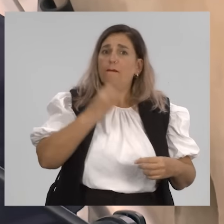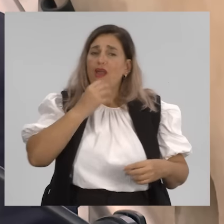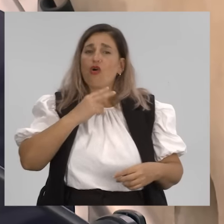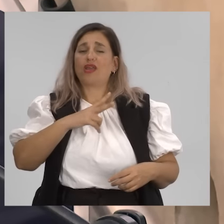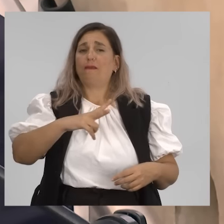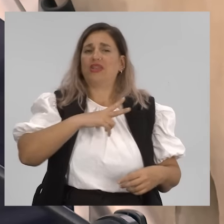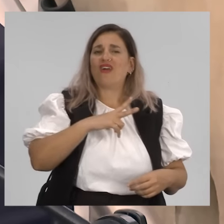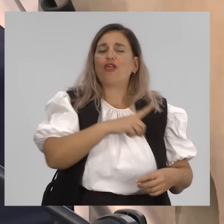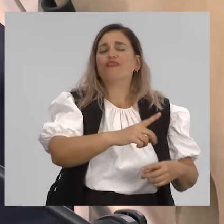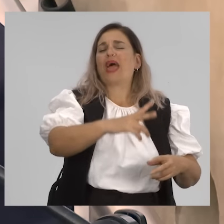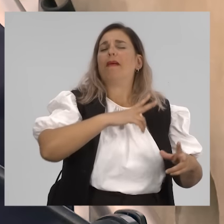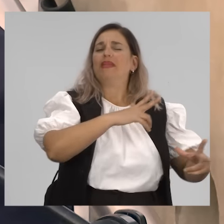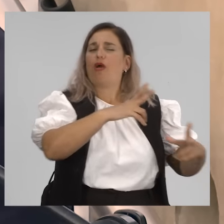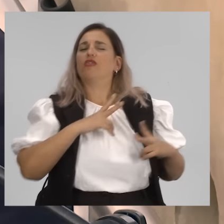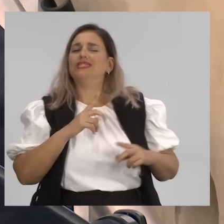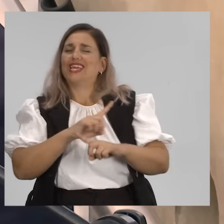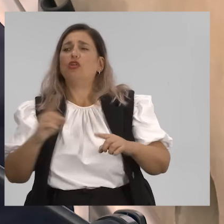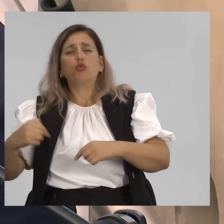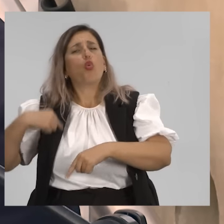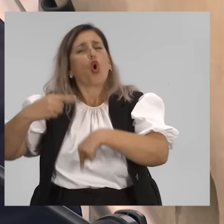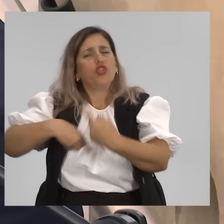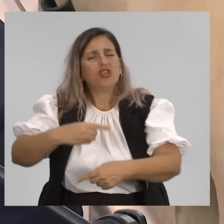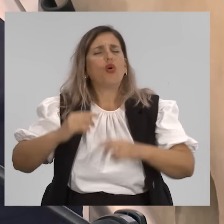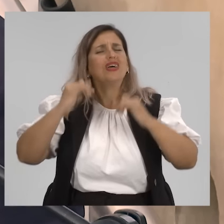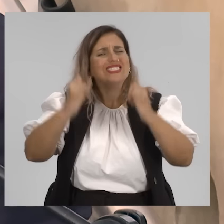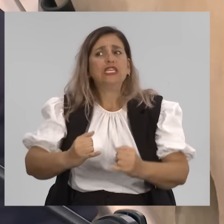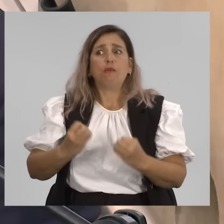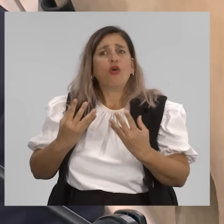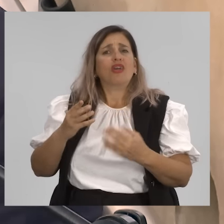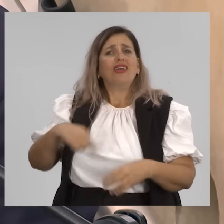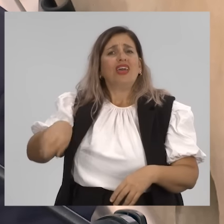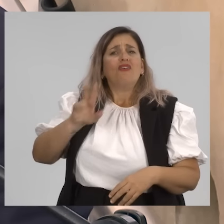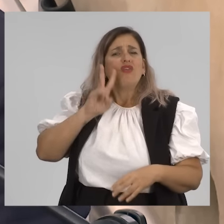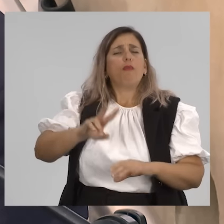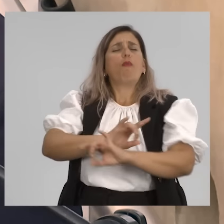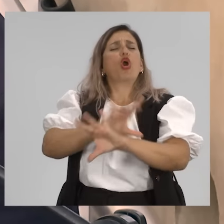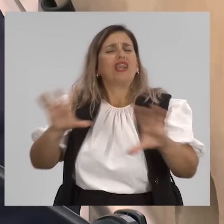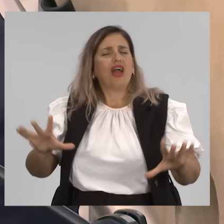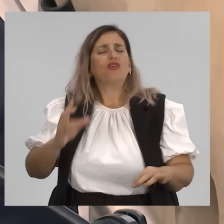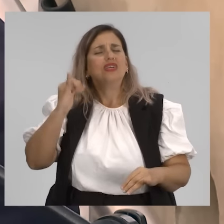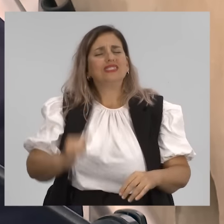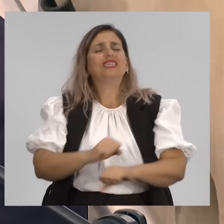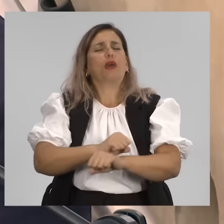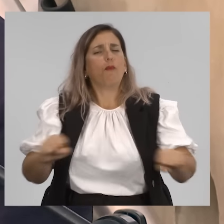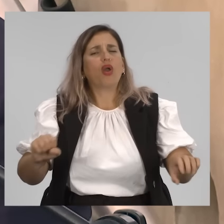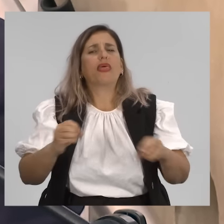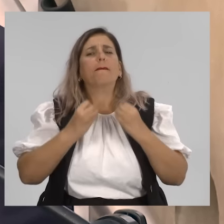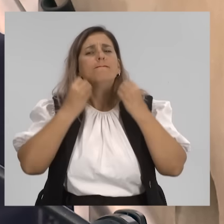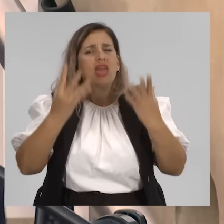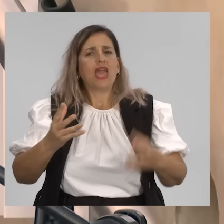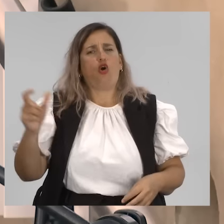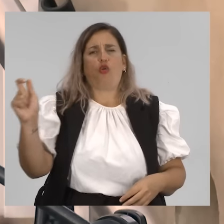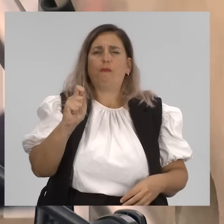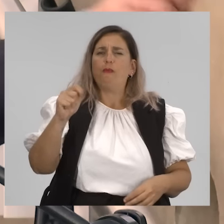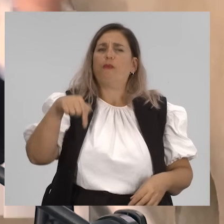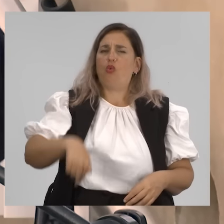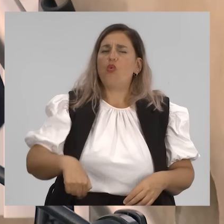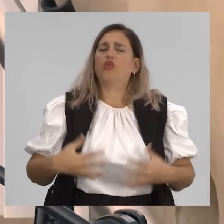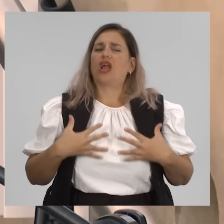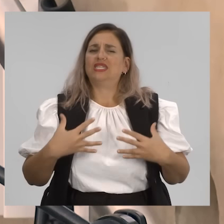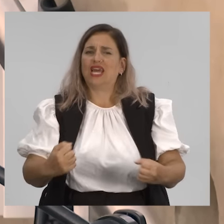sector privado. La mutualista capaz que dicen que no, pero vos seguís diciendo que sí, porque tenés motivos para decirlo, por ejemplo, este tipo